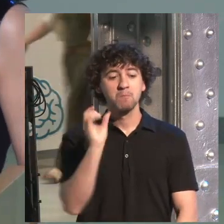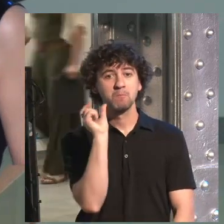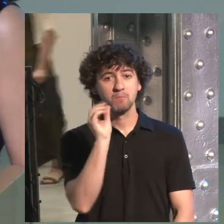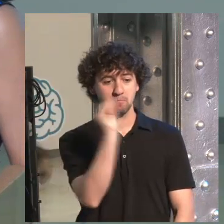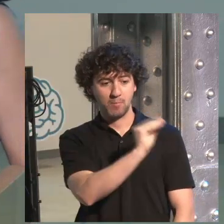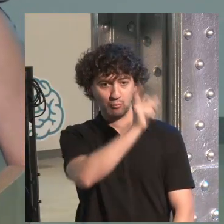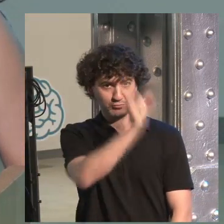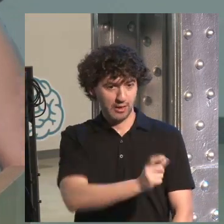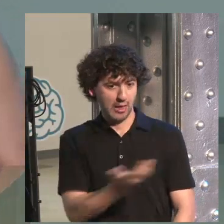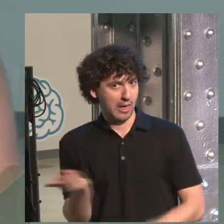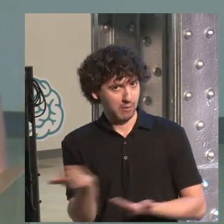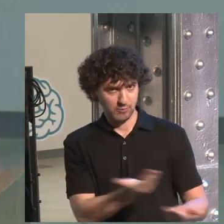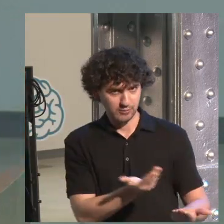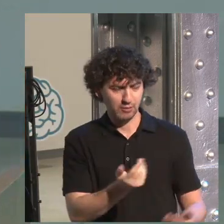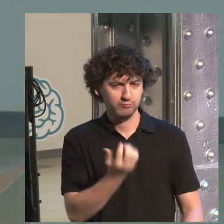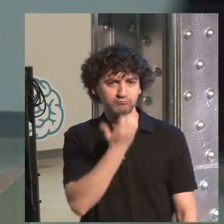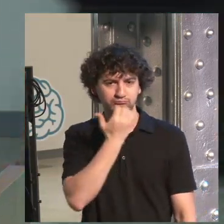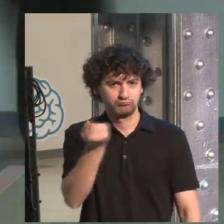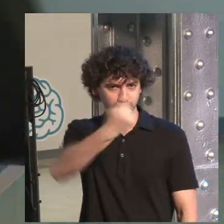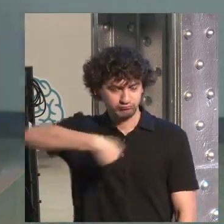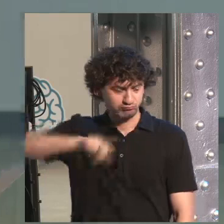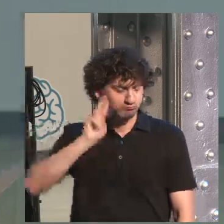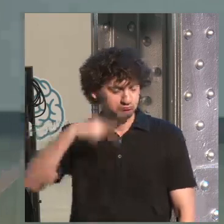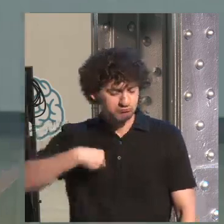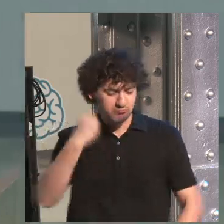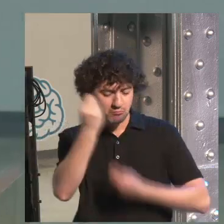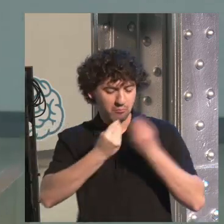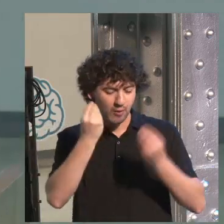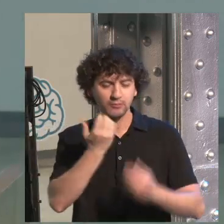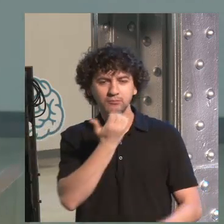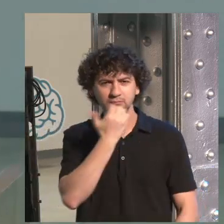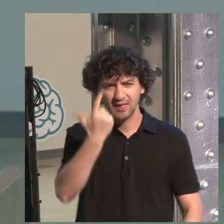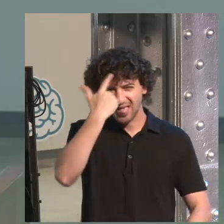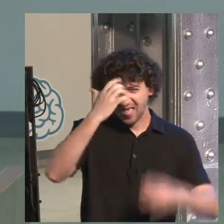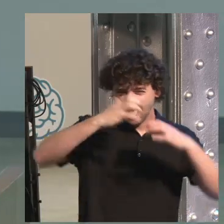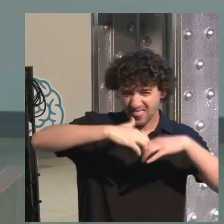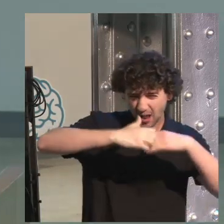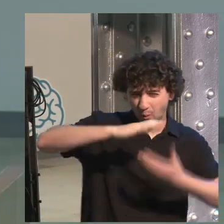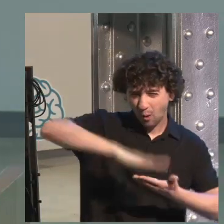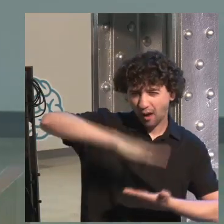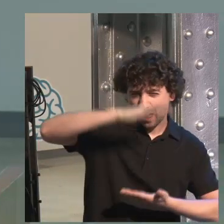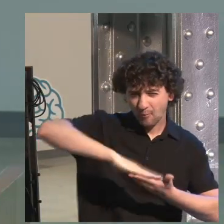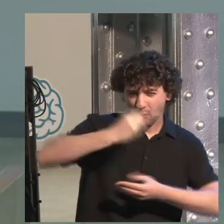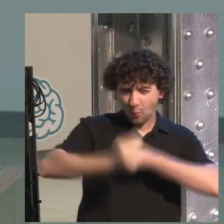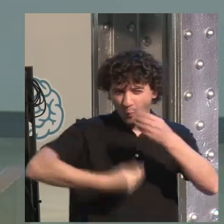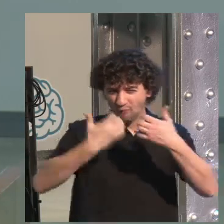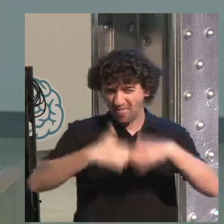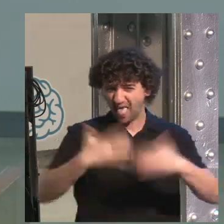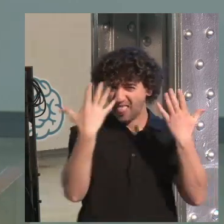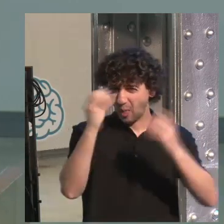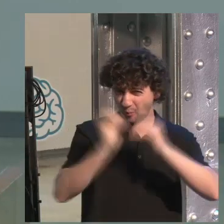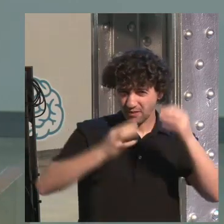que seguro que muchos de vosotros os habéis hecho más de una vez. ¿Usamos de verdad solo el 10% de nuestro cerebro?